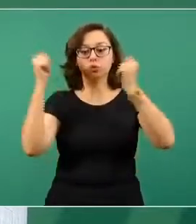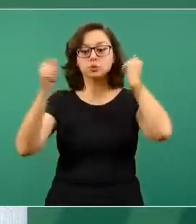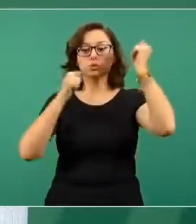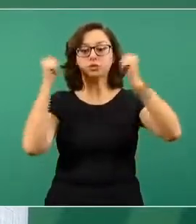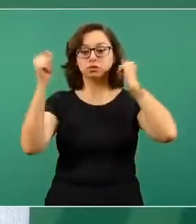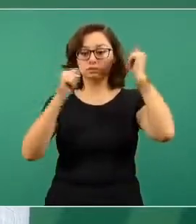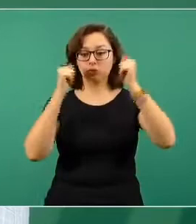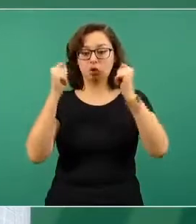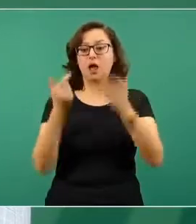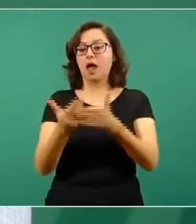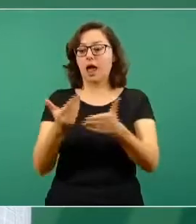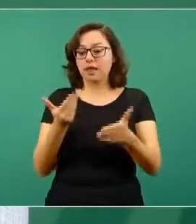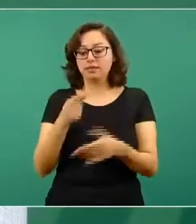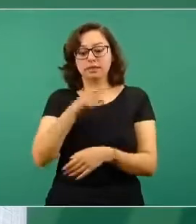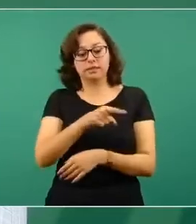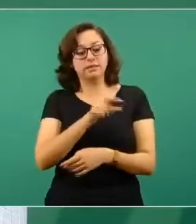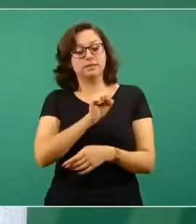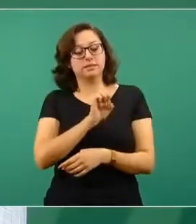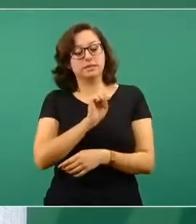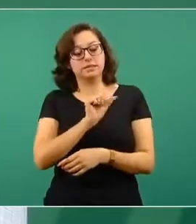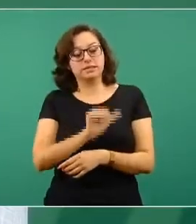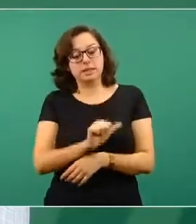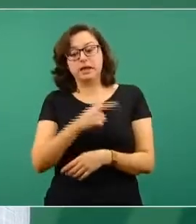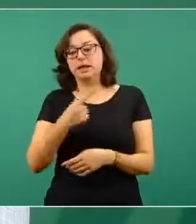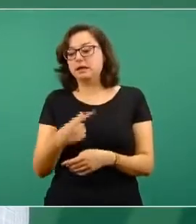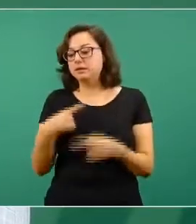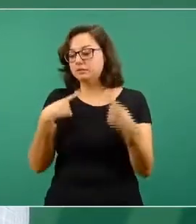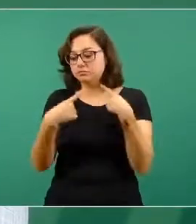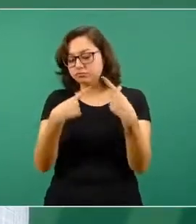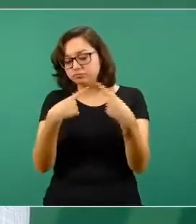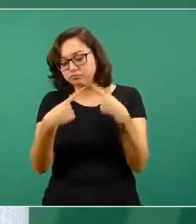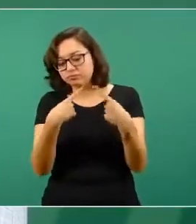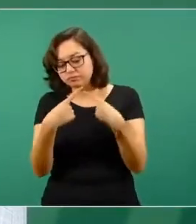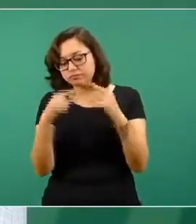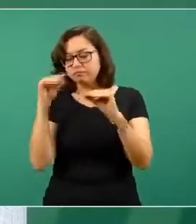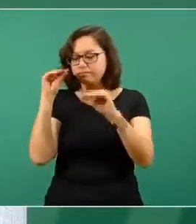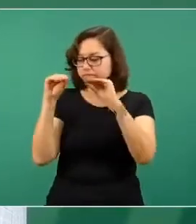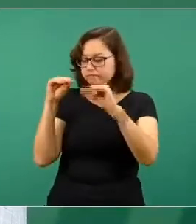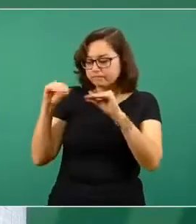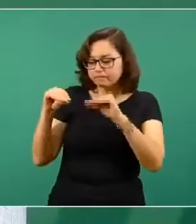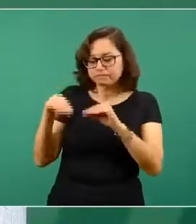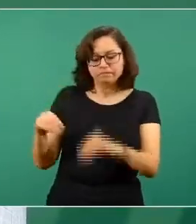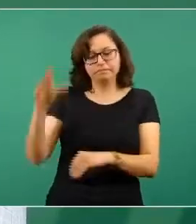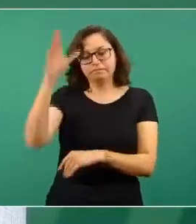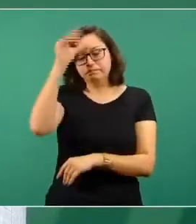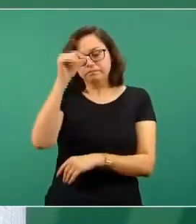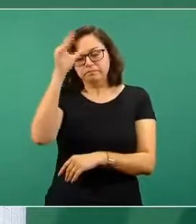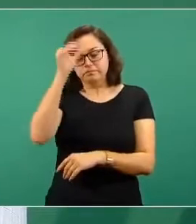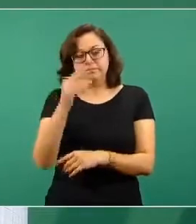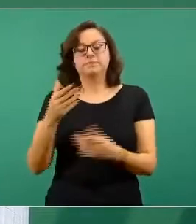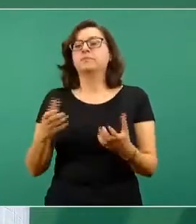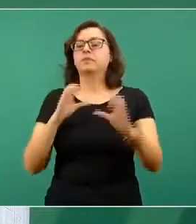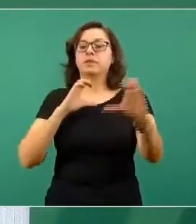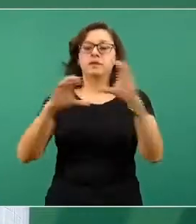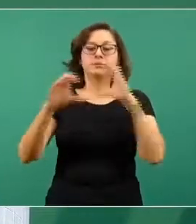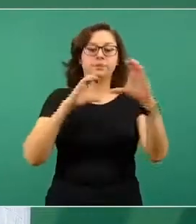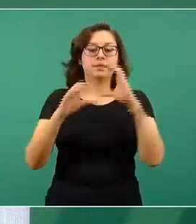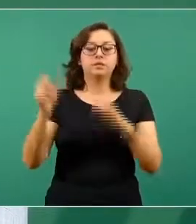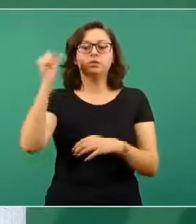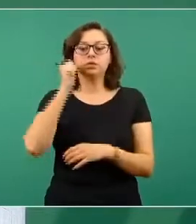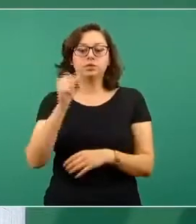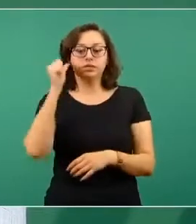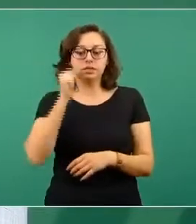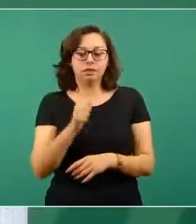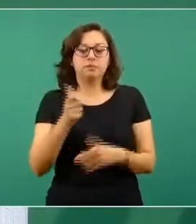turística, han sido consensuadas con la Secretaría de Salud y ellos siempre están comunicándose cada vez que van a emitir